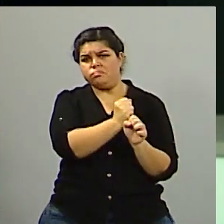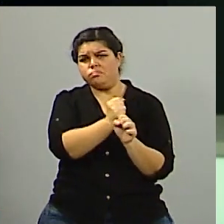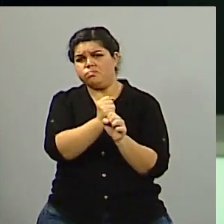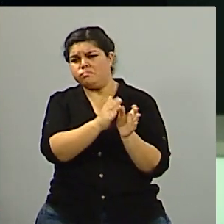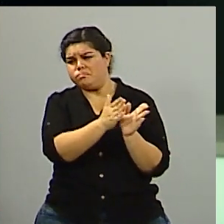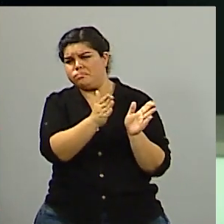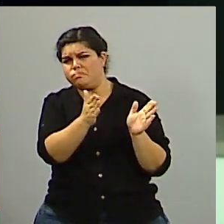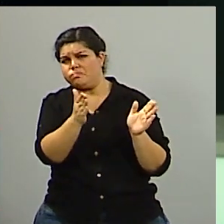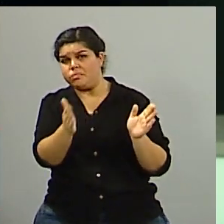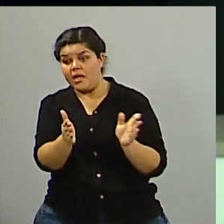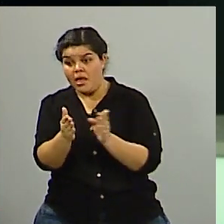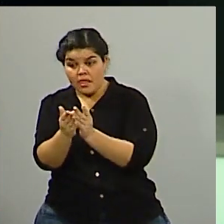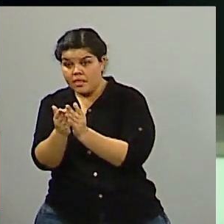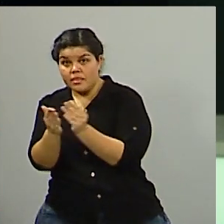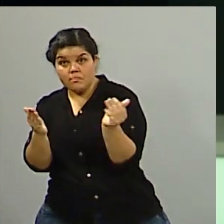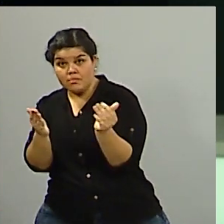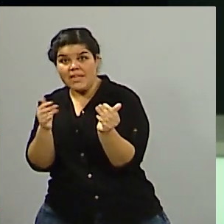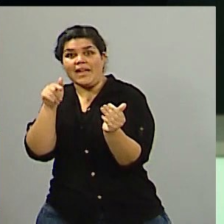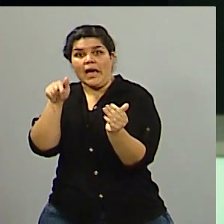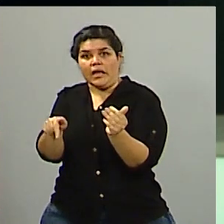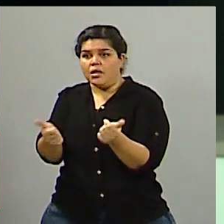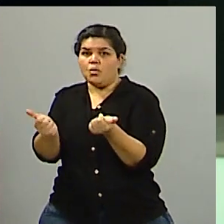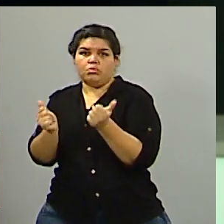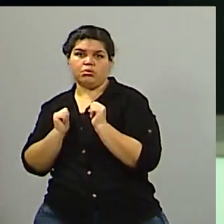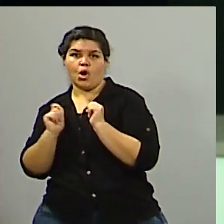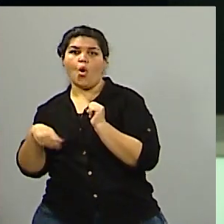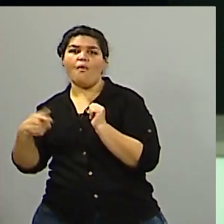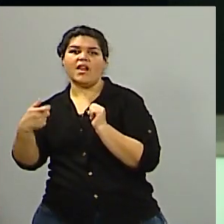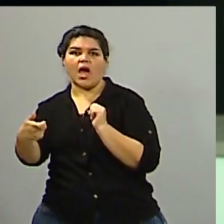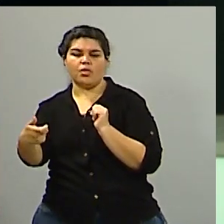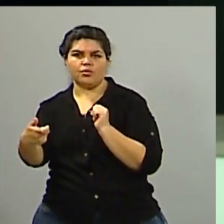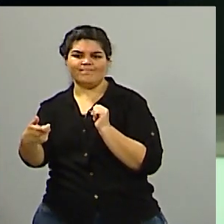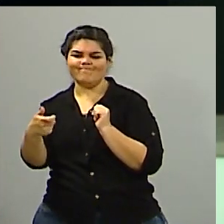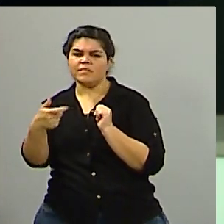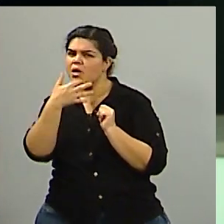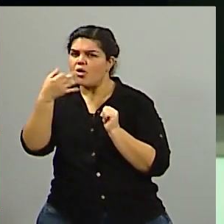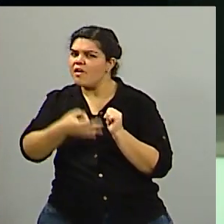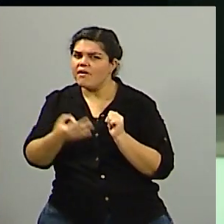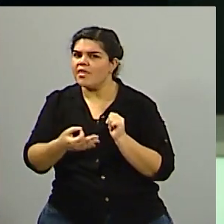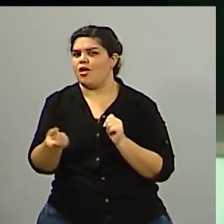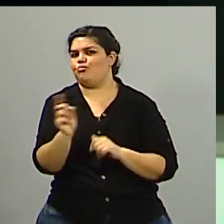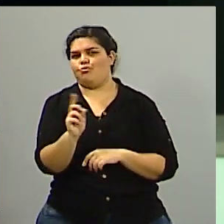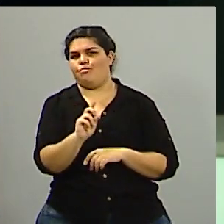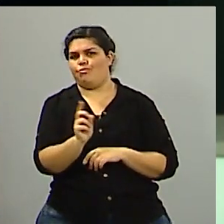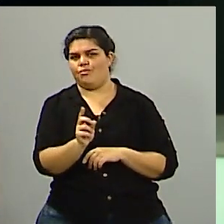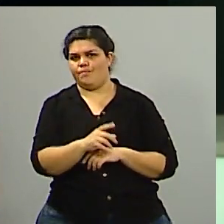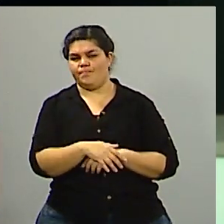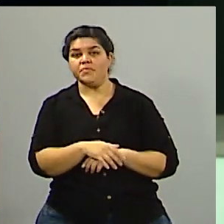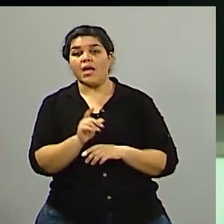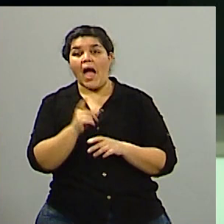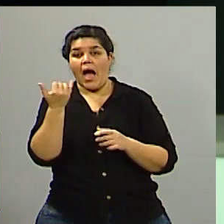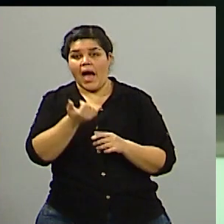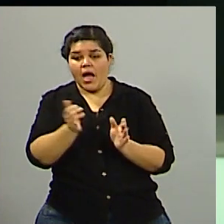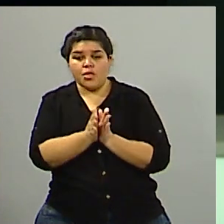la concepción original que tiene, digamos, el retiro laboral. La realidad es que se dan como en dos planos. ¿Qué sucede? Por un lado,